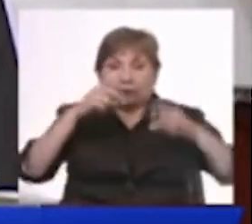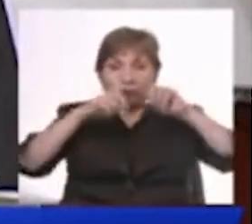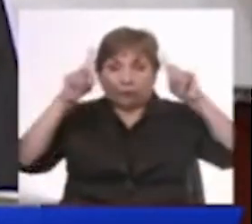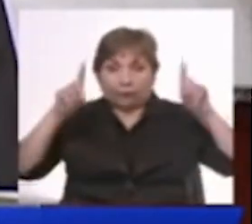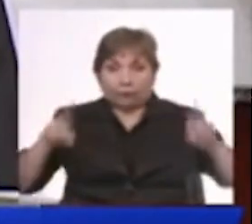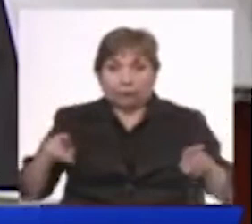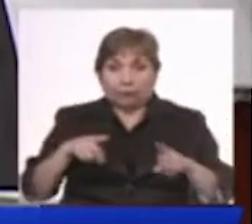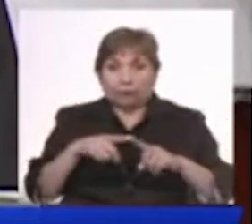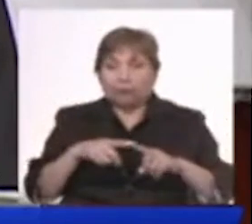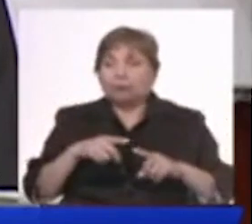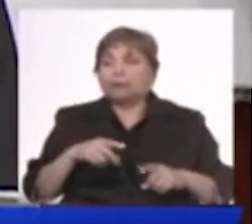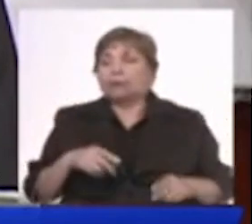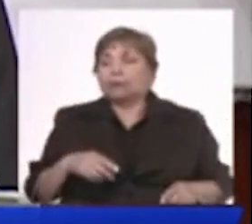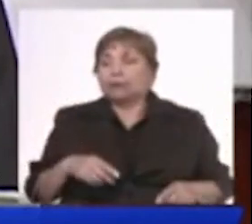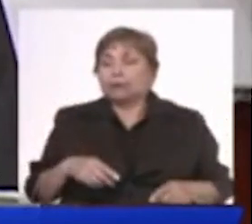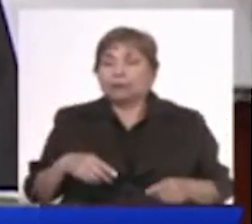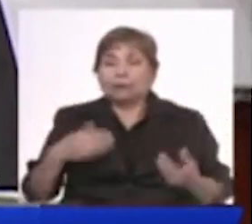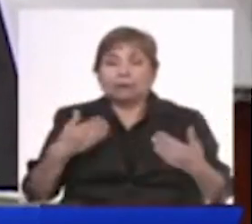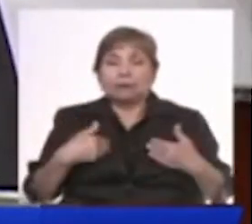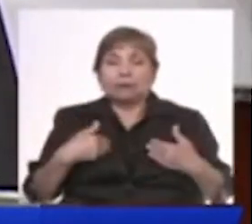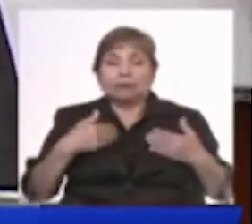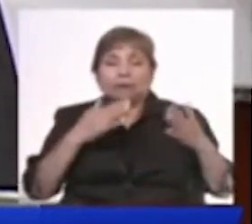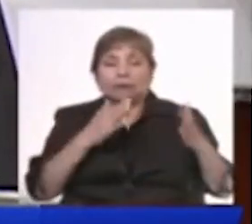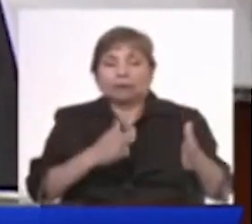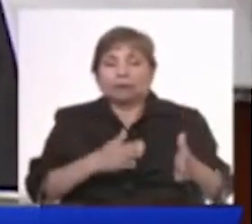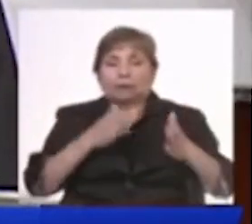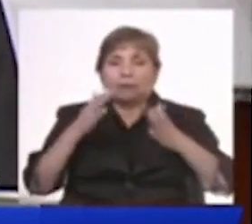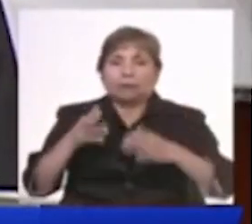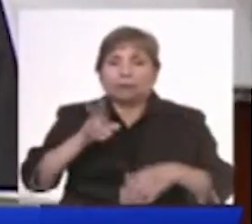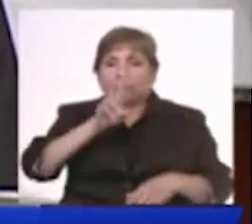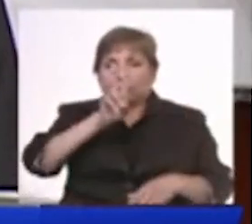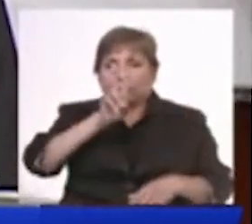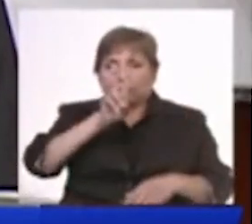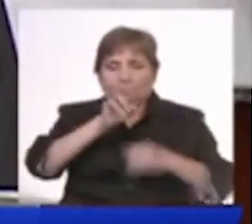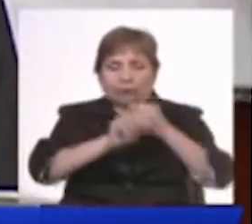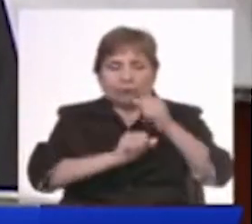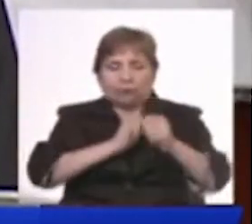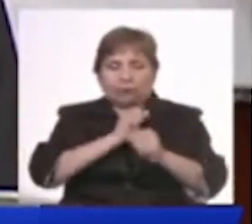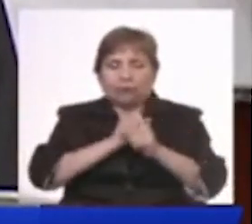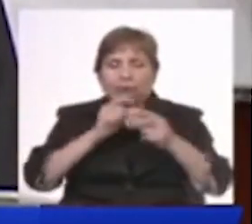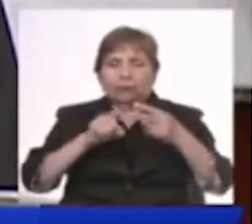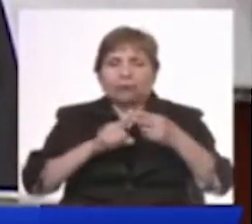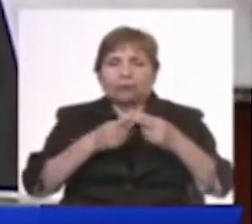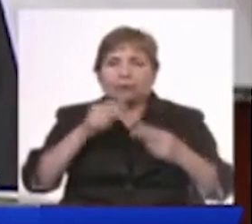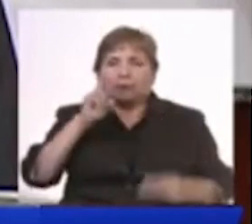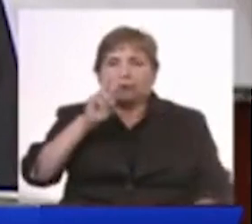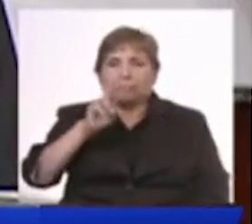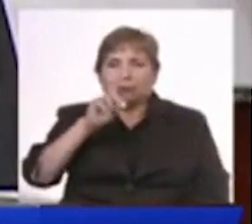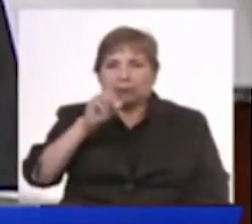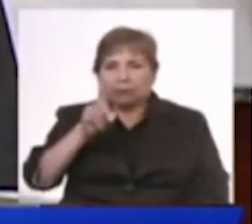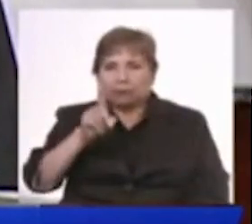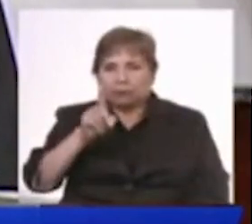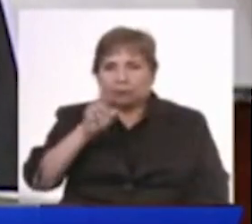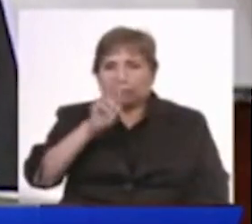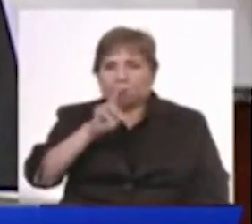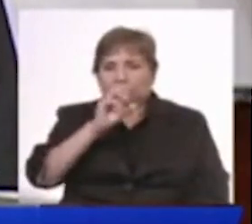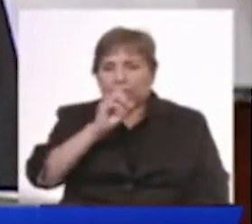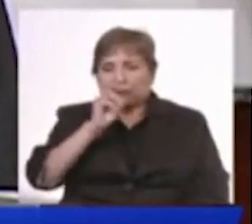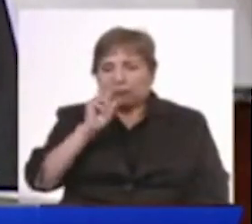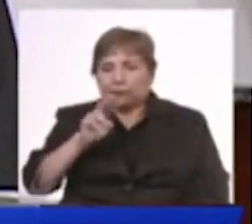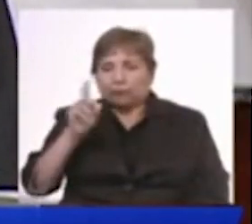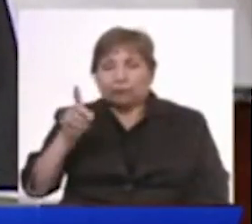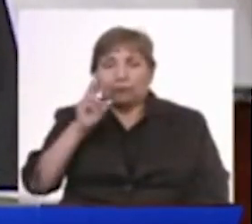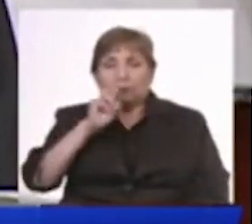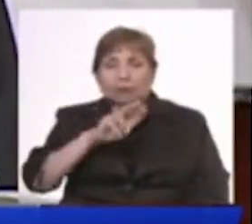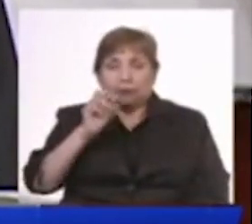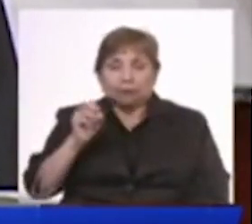pantallas ha tenido un proceso de cerca de 2 años. Se inició en el año 2021 y en